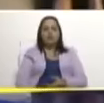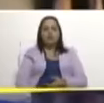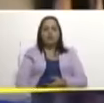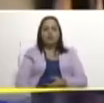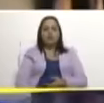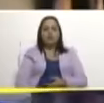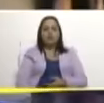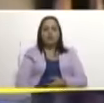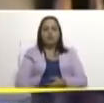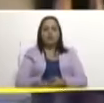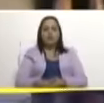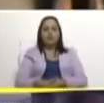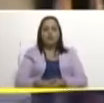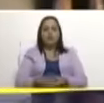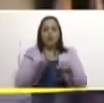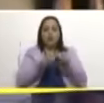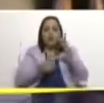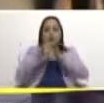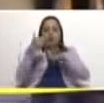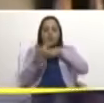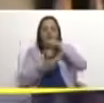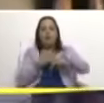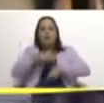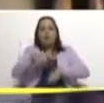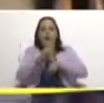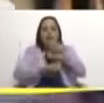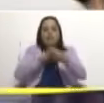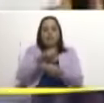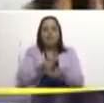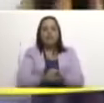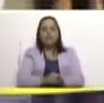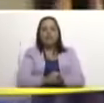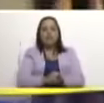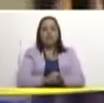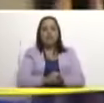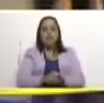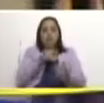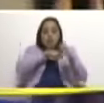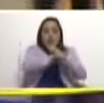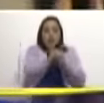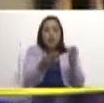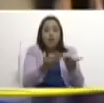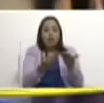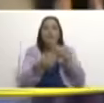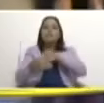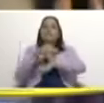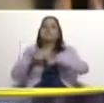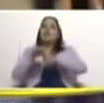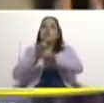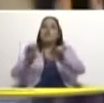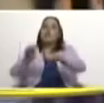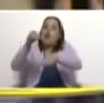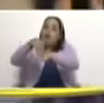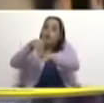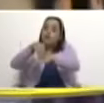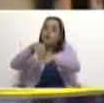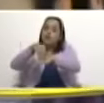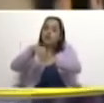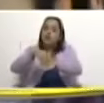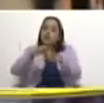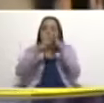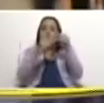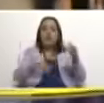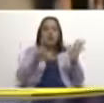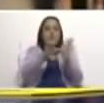Y uno de los actos más revolucionarios que nosotros podemos hacer en cada escuela, ministra de Educación, en cada liceo,